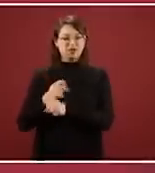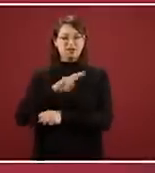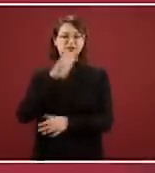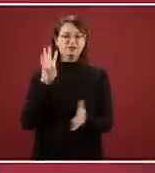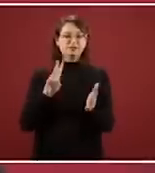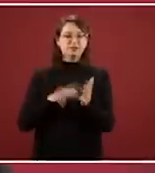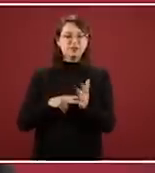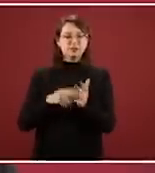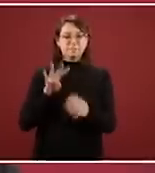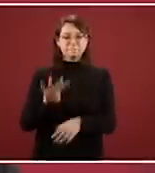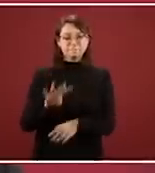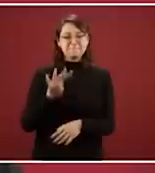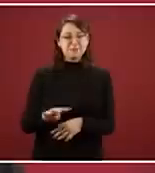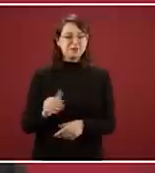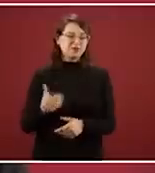2019. Se avanzó mucho